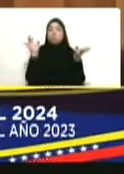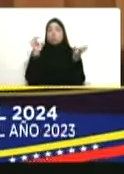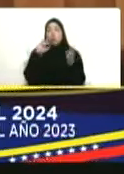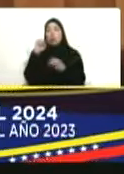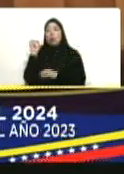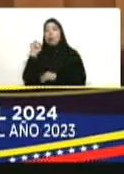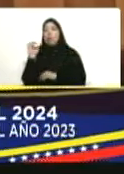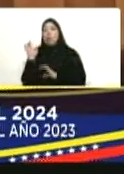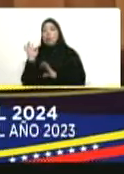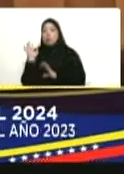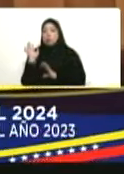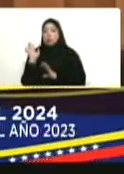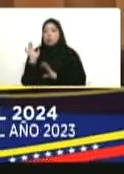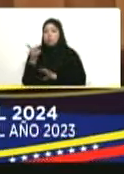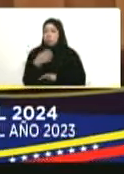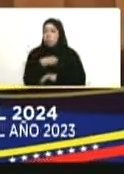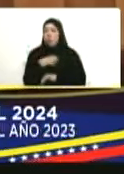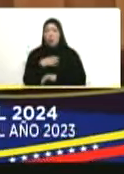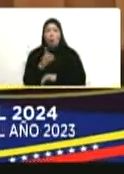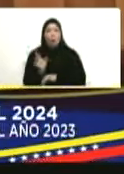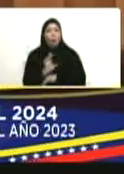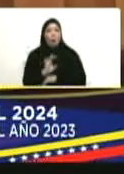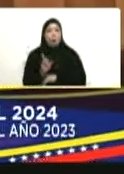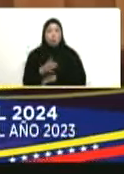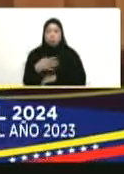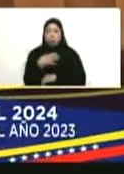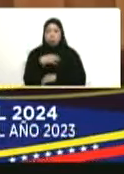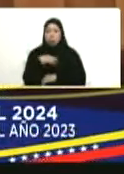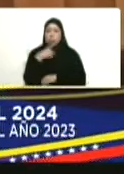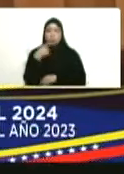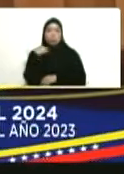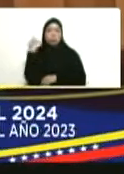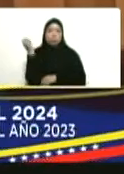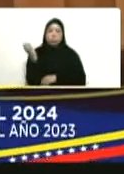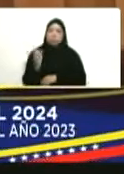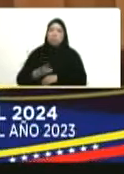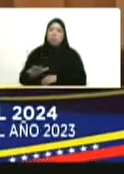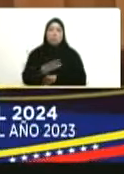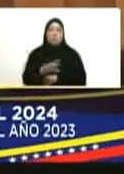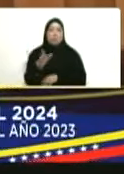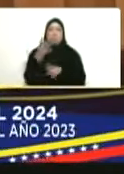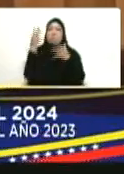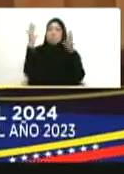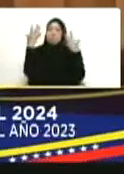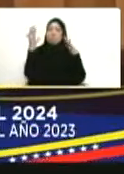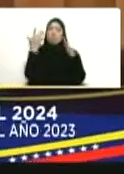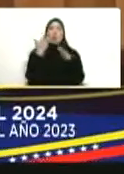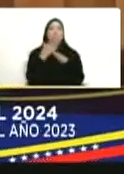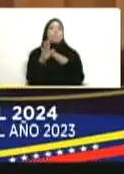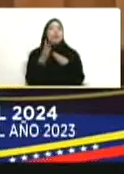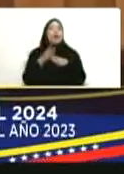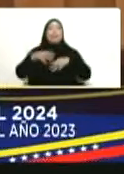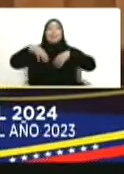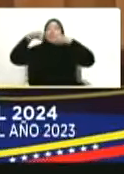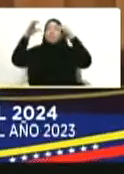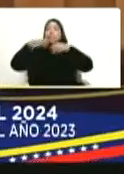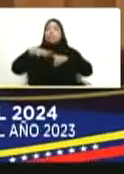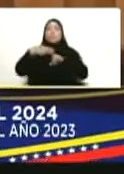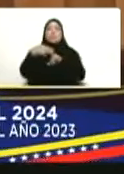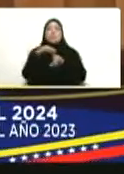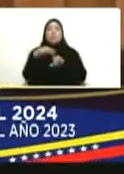nosotros somos inchantajeable, inchantajeable, y llueva truene o relampaguee,